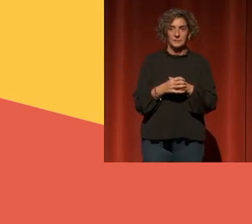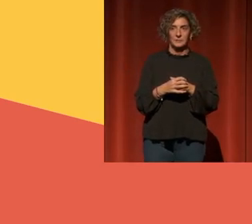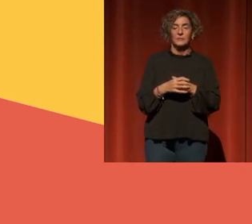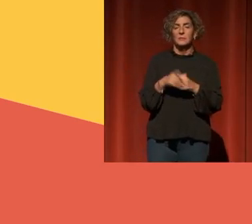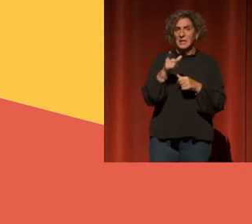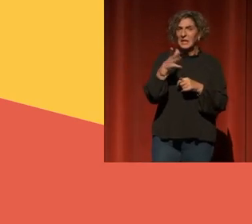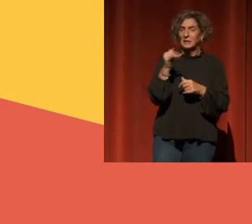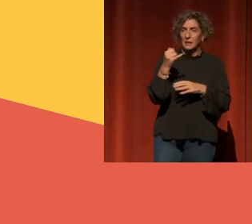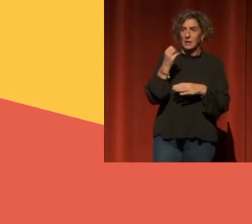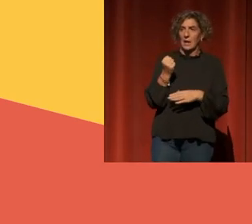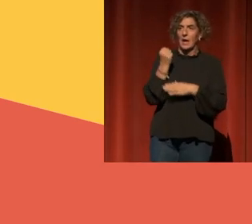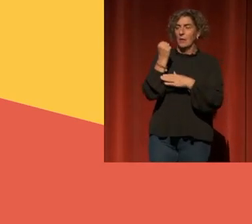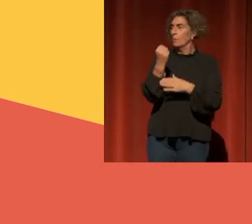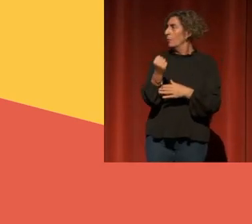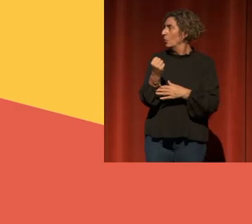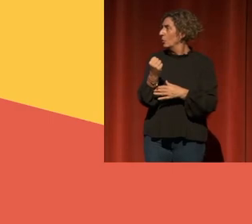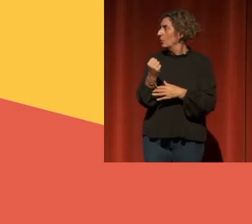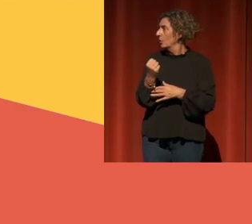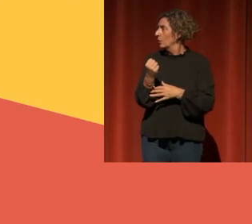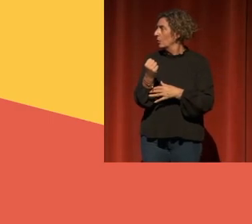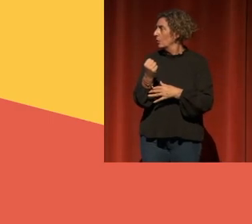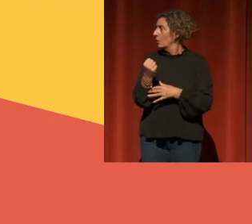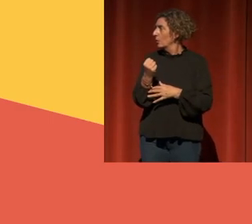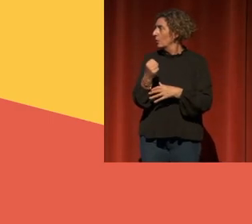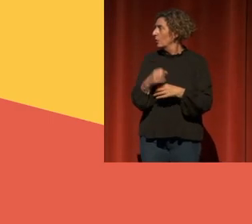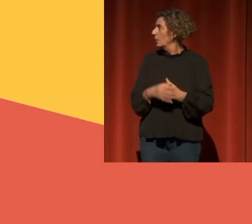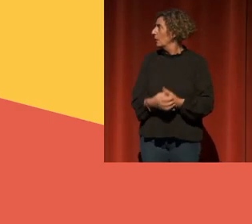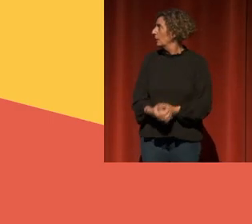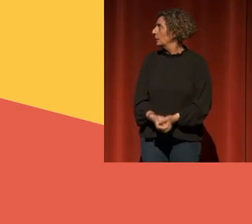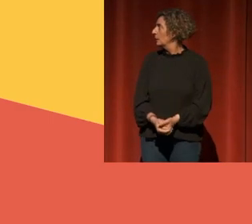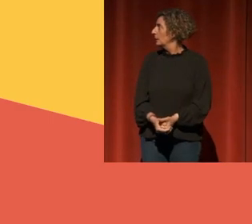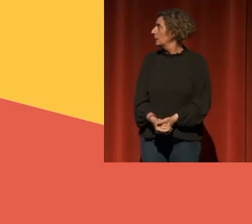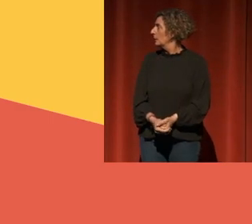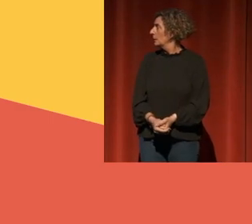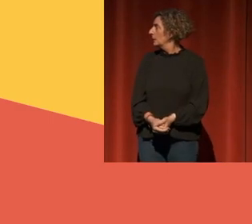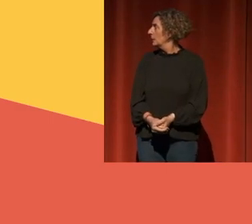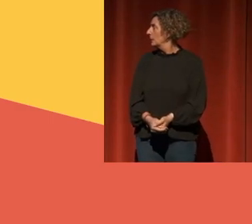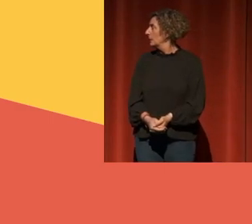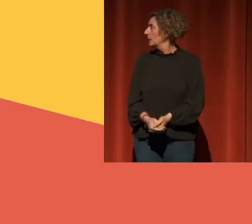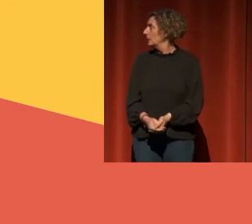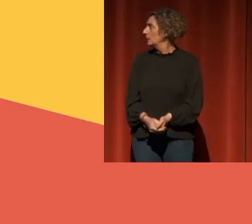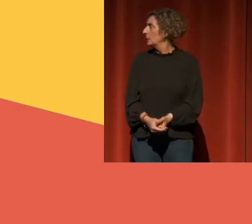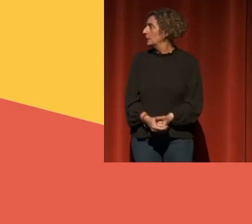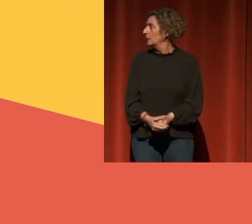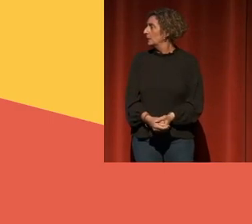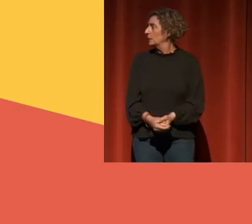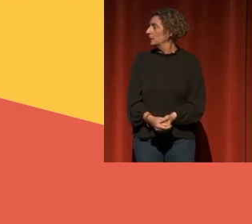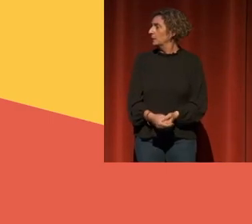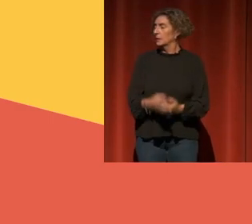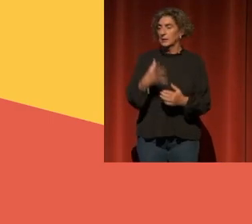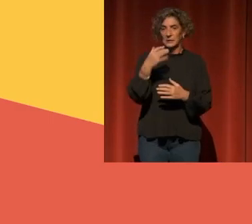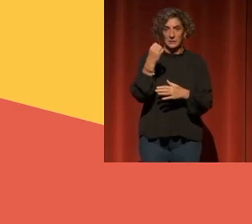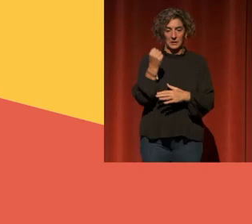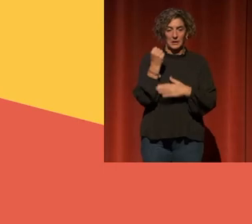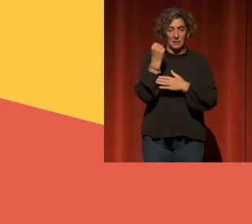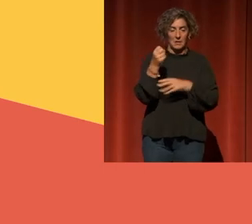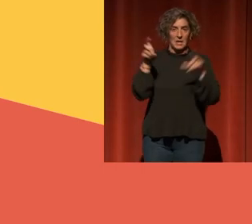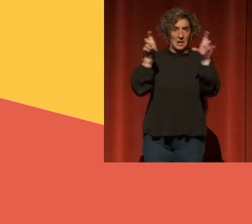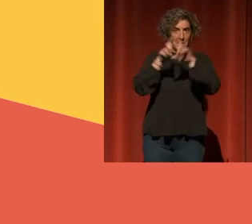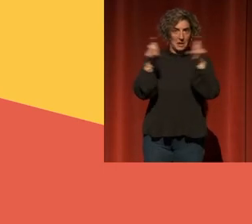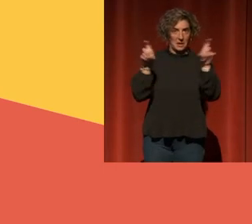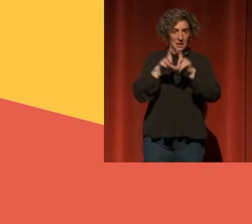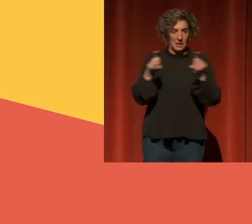apoyo a ver me he ido para atrás queo Bueno no importa ver vale cuenta con el apoyo de entidades como ah